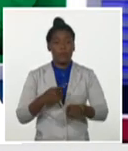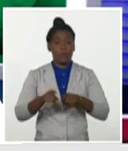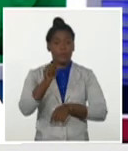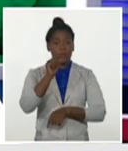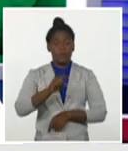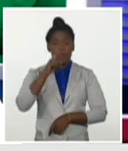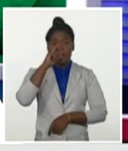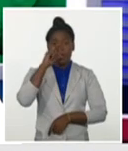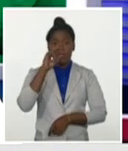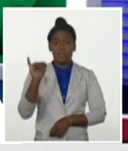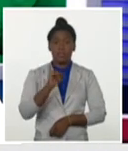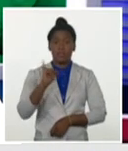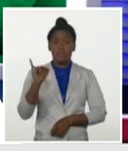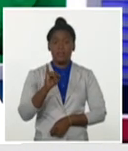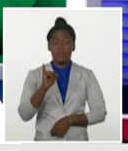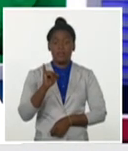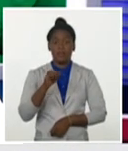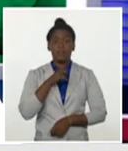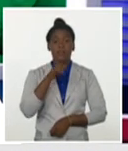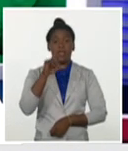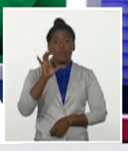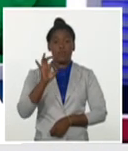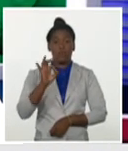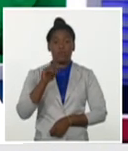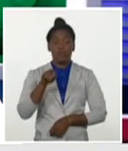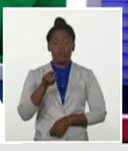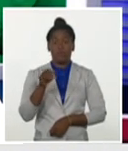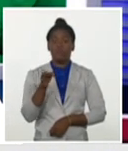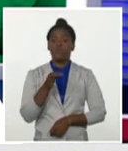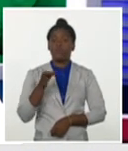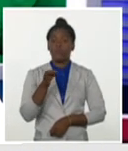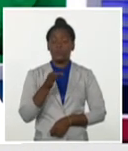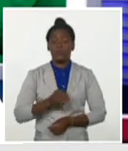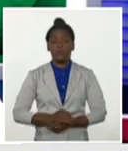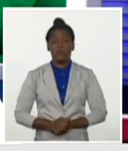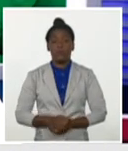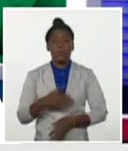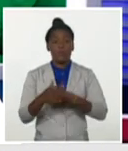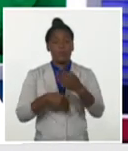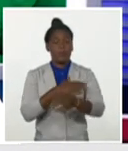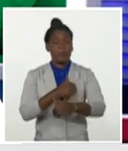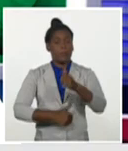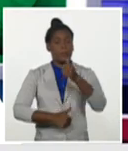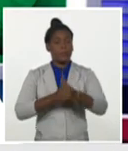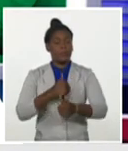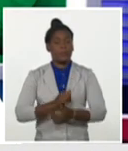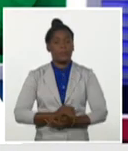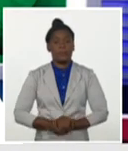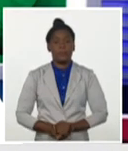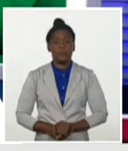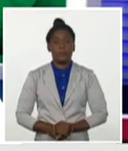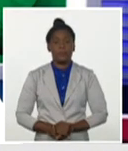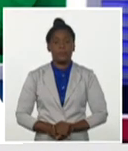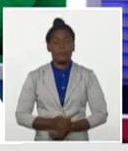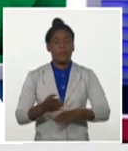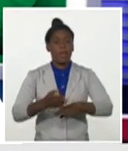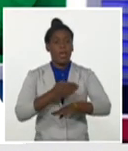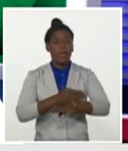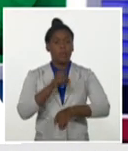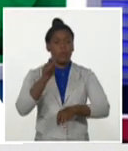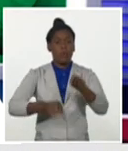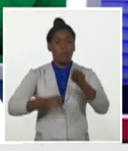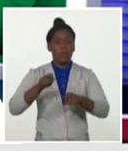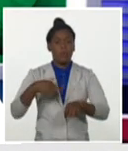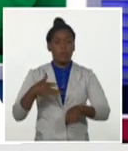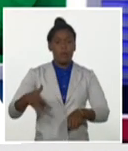municipio del Cerro, con antecedentes de una hipertensión arterial. Había sido operado de una peritonitis, una